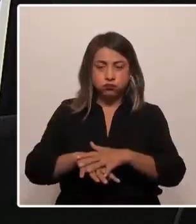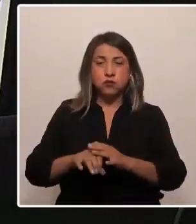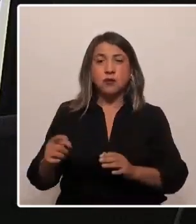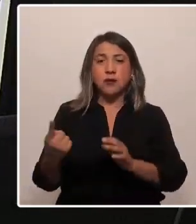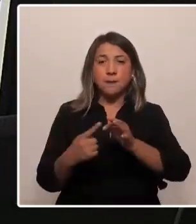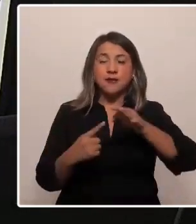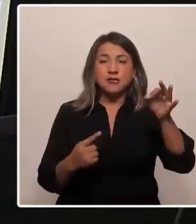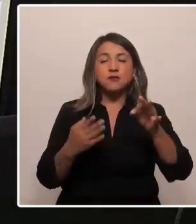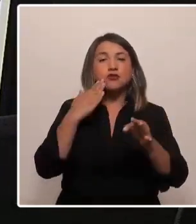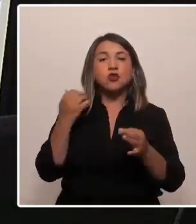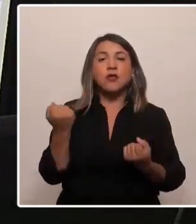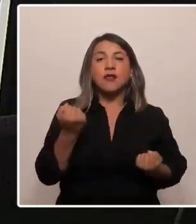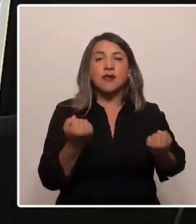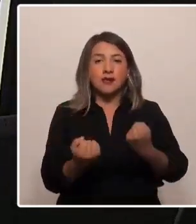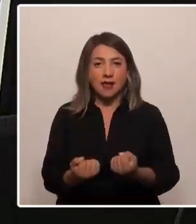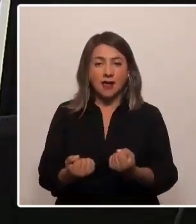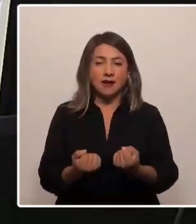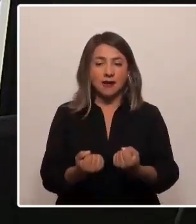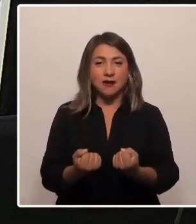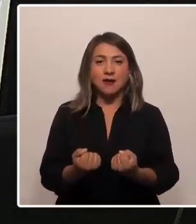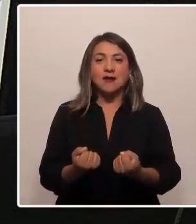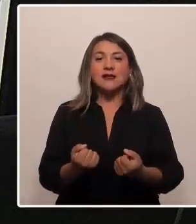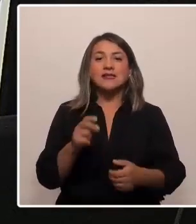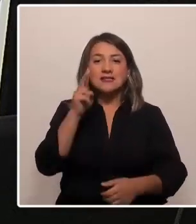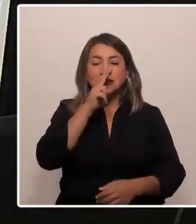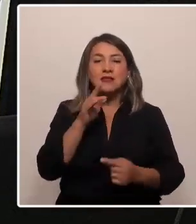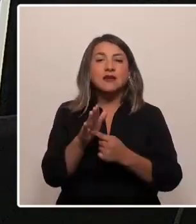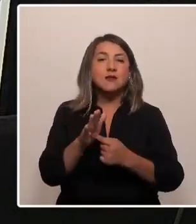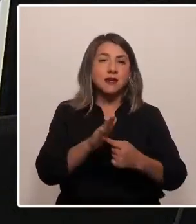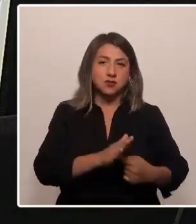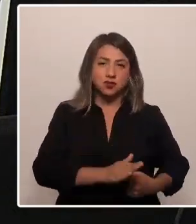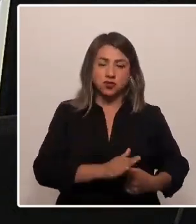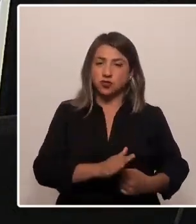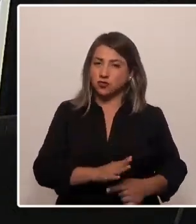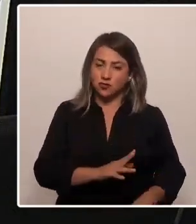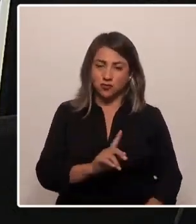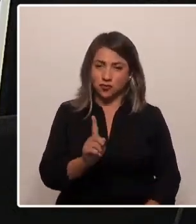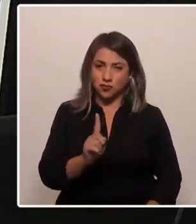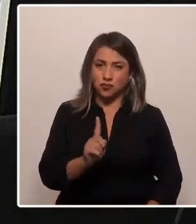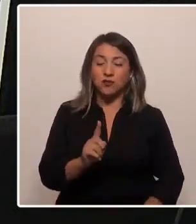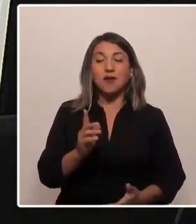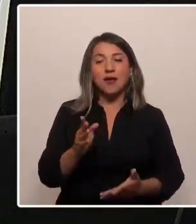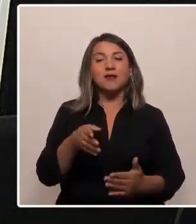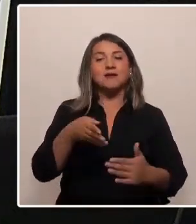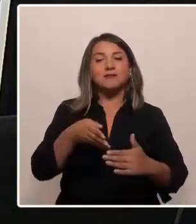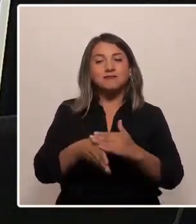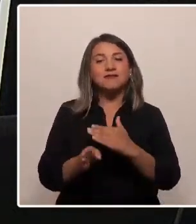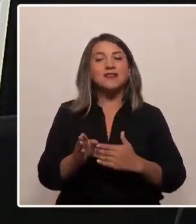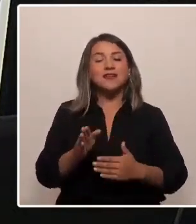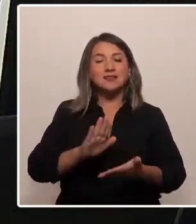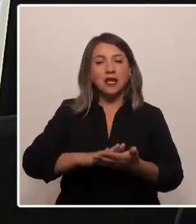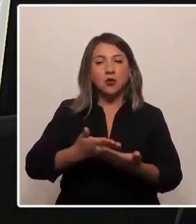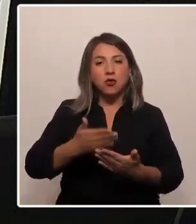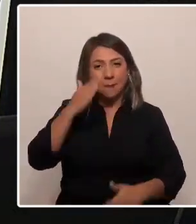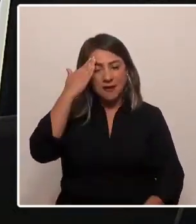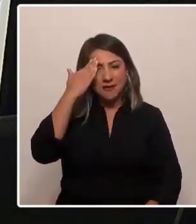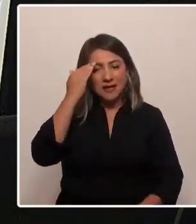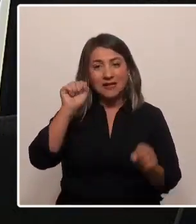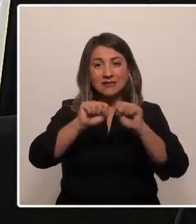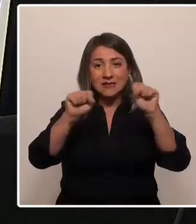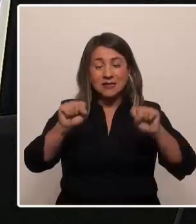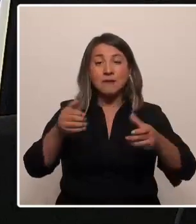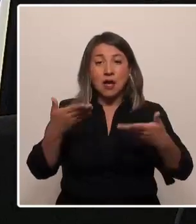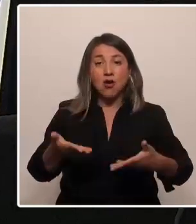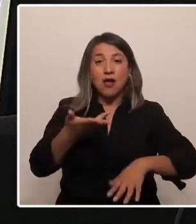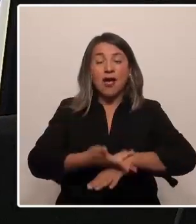de solidaridad, eficacia, calidad y sin discriminación, incluyendo a la salud mental. El sistema actual, mientras tengas dinero,